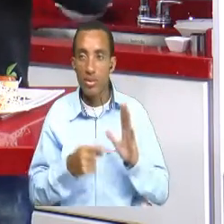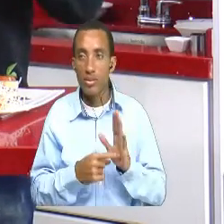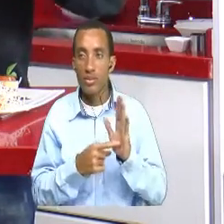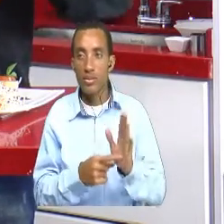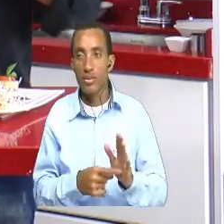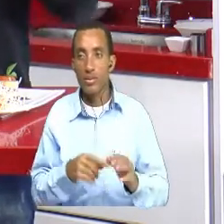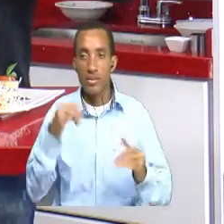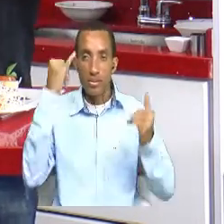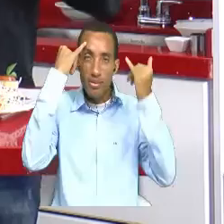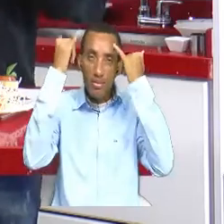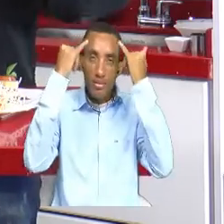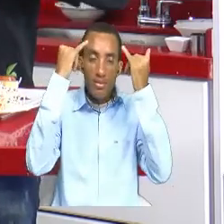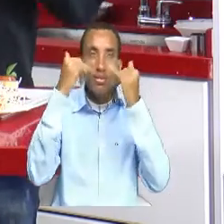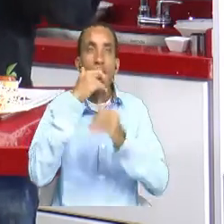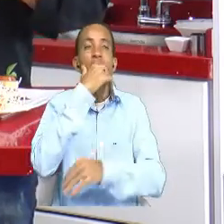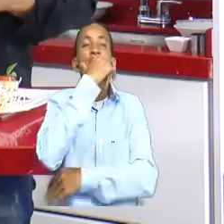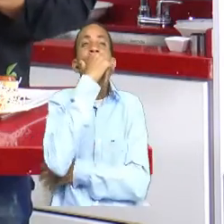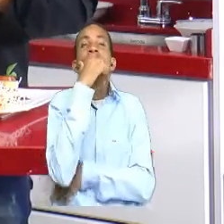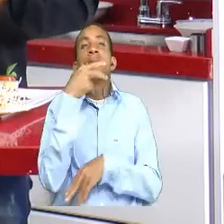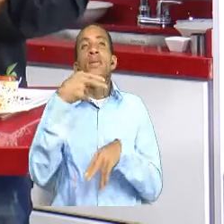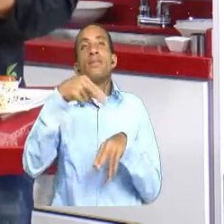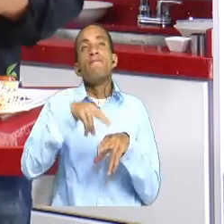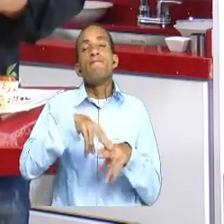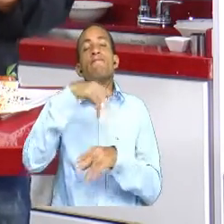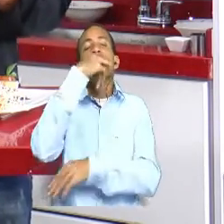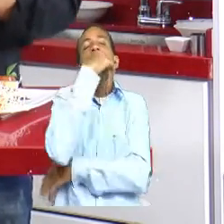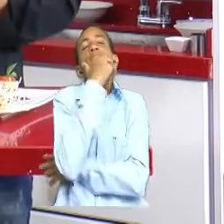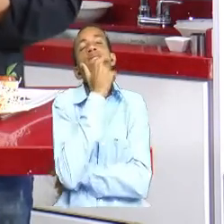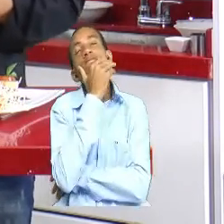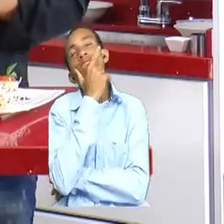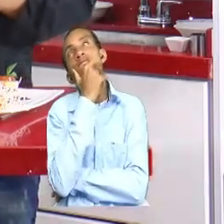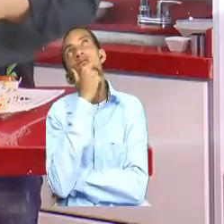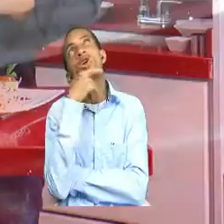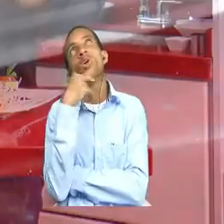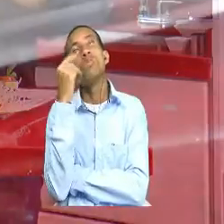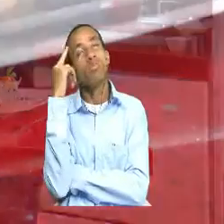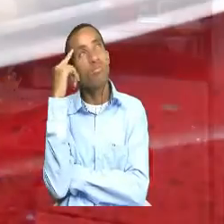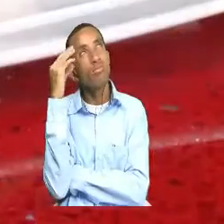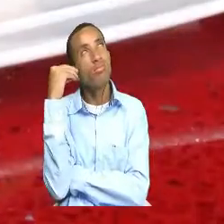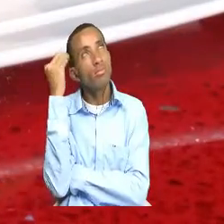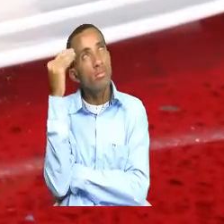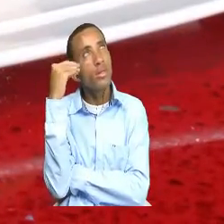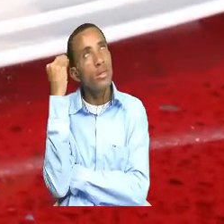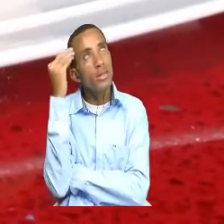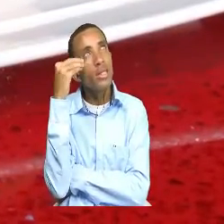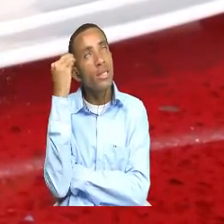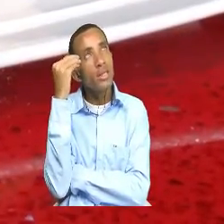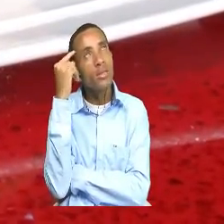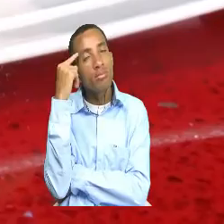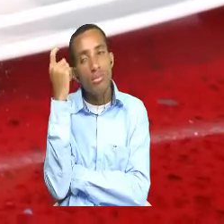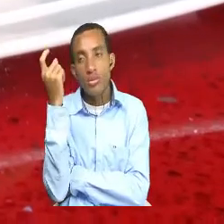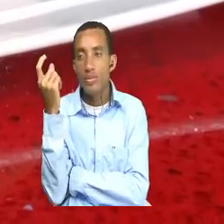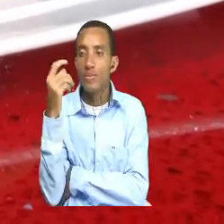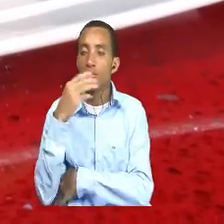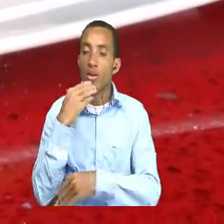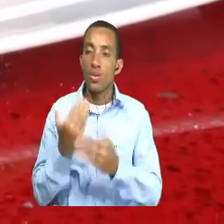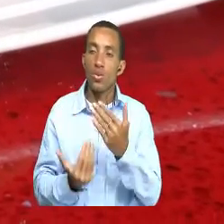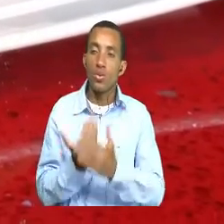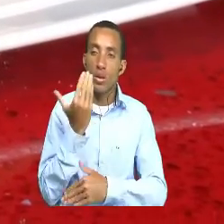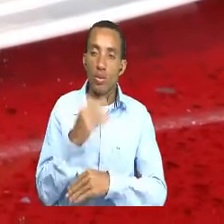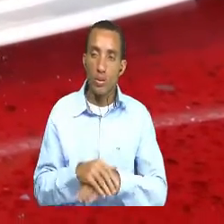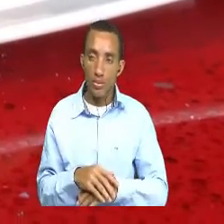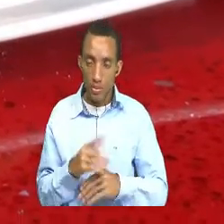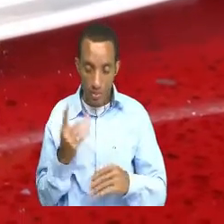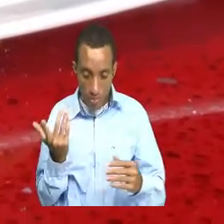a pensar muchas veces nos acostamos y estamos pensando cómo vamos a crear una cosa nueva todo está creado pero no todo está de la